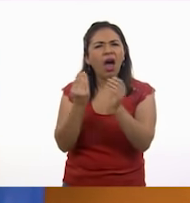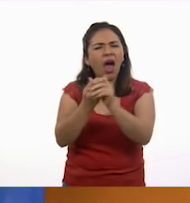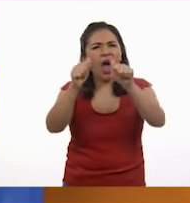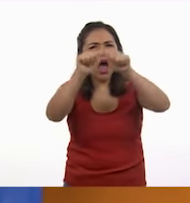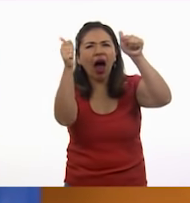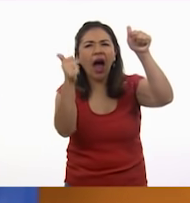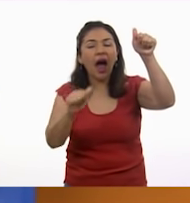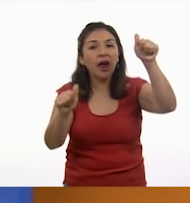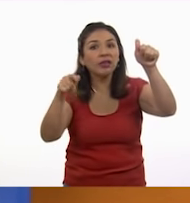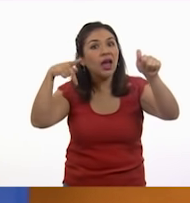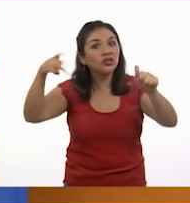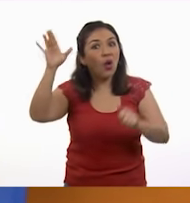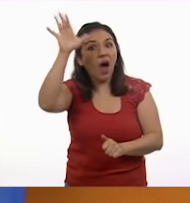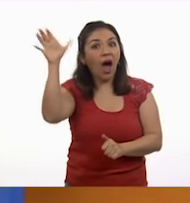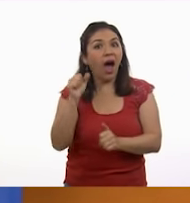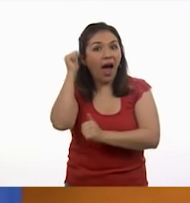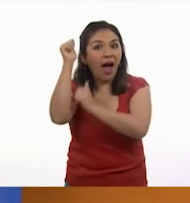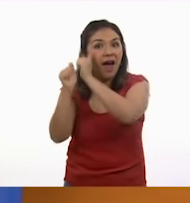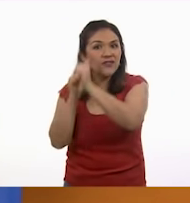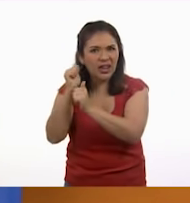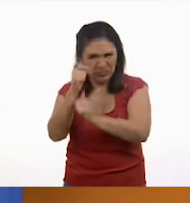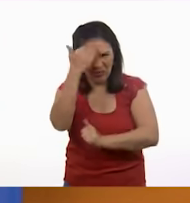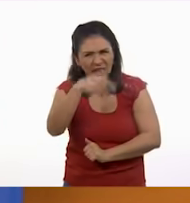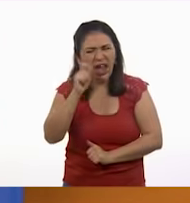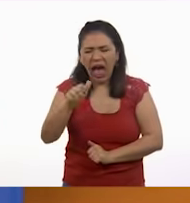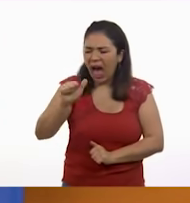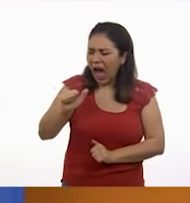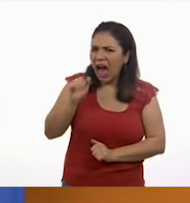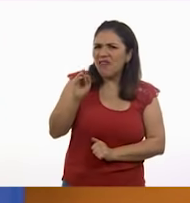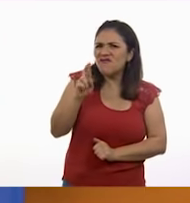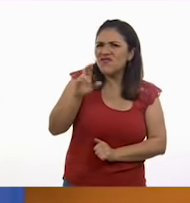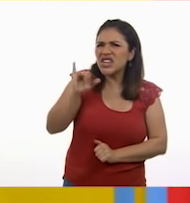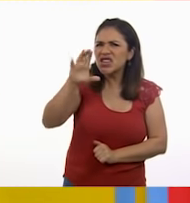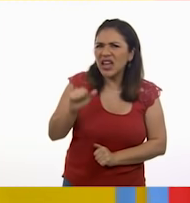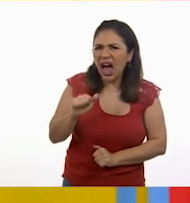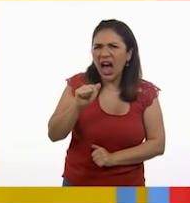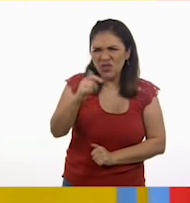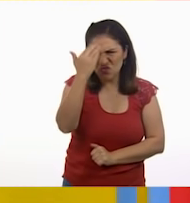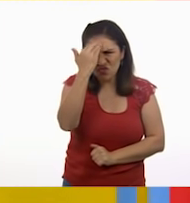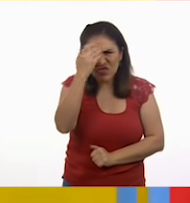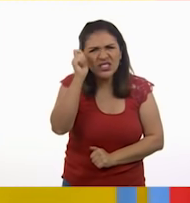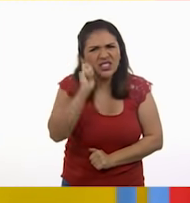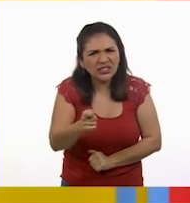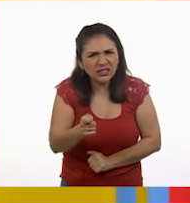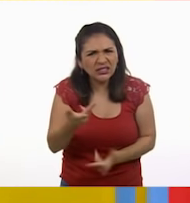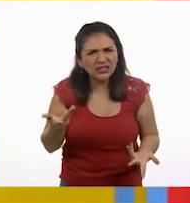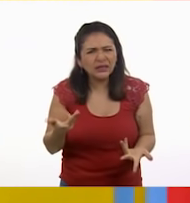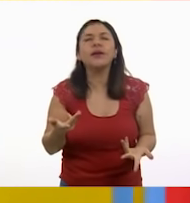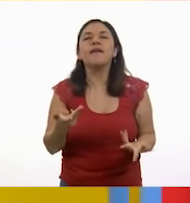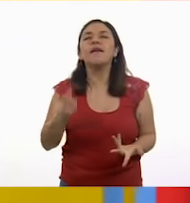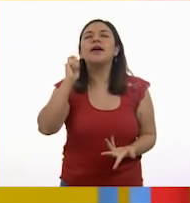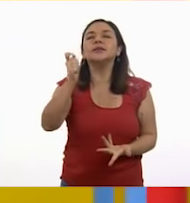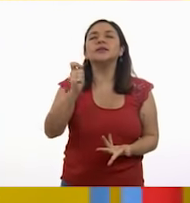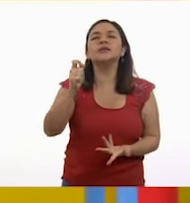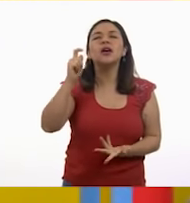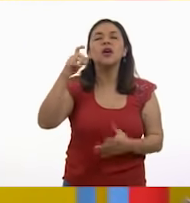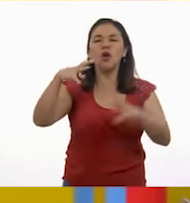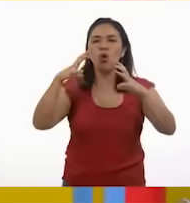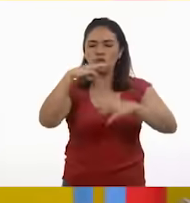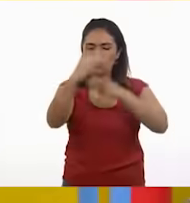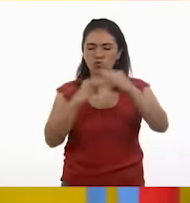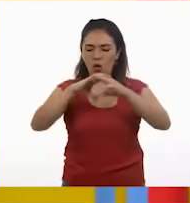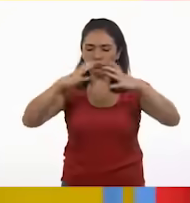en áfrica sabes que es áfrica brisa hay en casa empieza áfrica es un continente es un